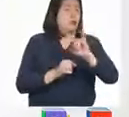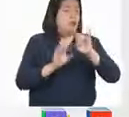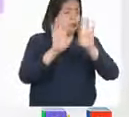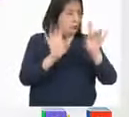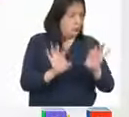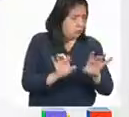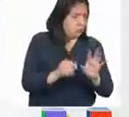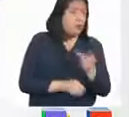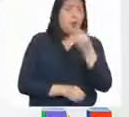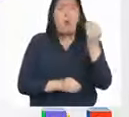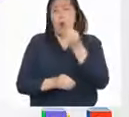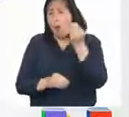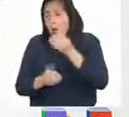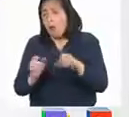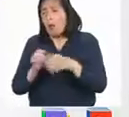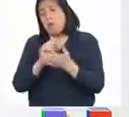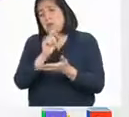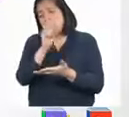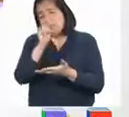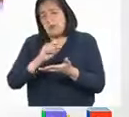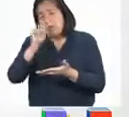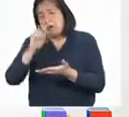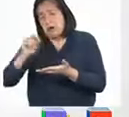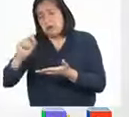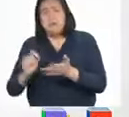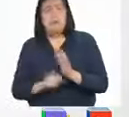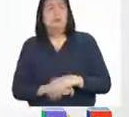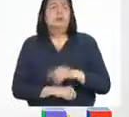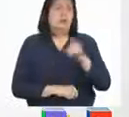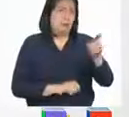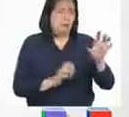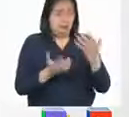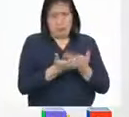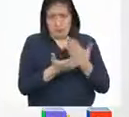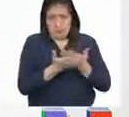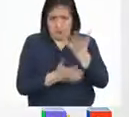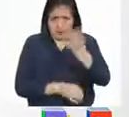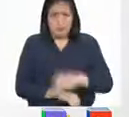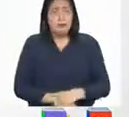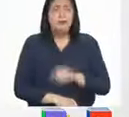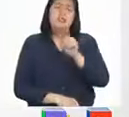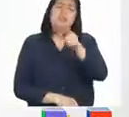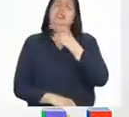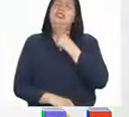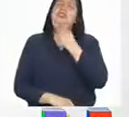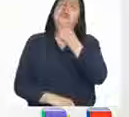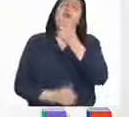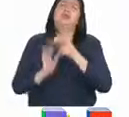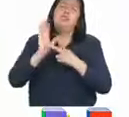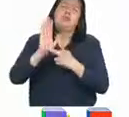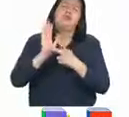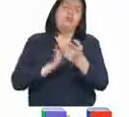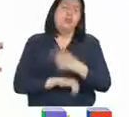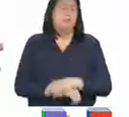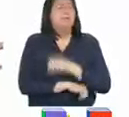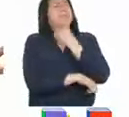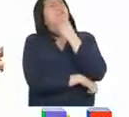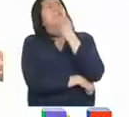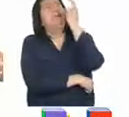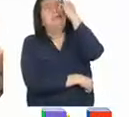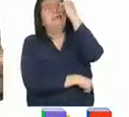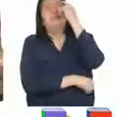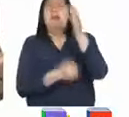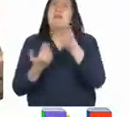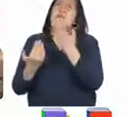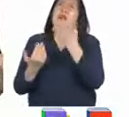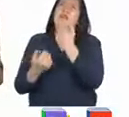una computadora o también a mano. Hagamos la prueba. ¿Qué te gustaría representar? Estaba pensando en